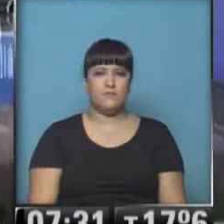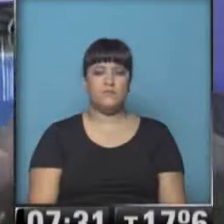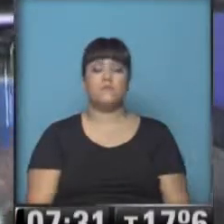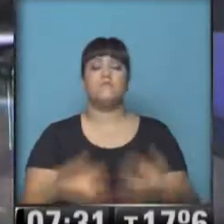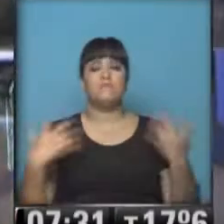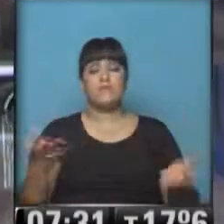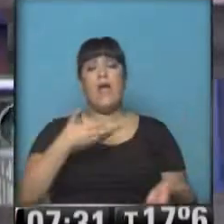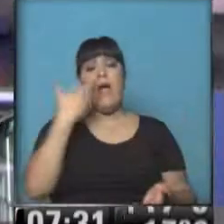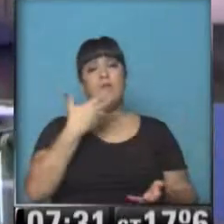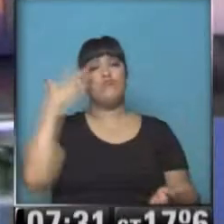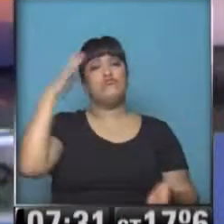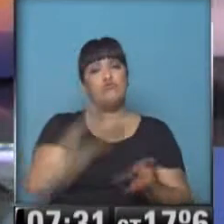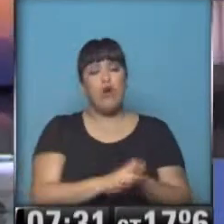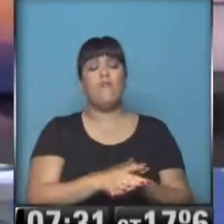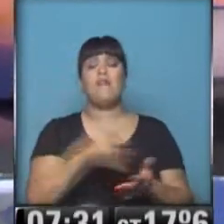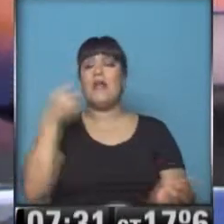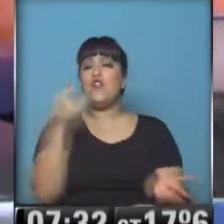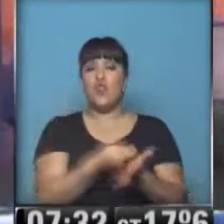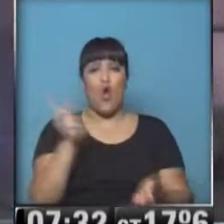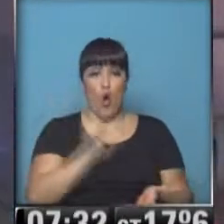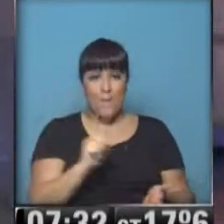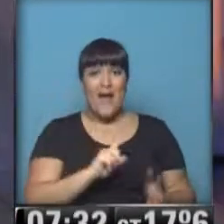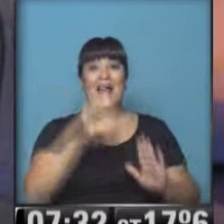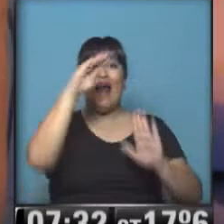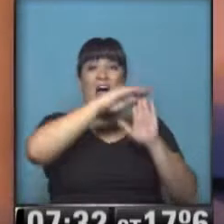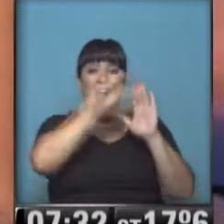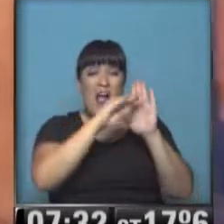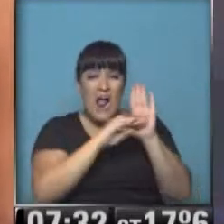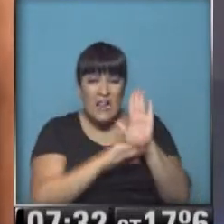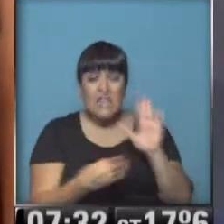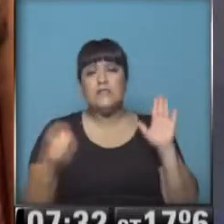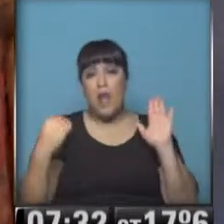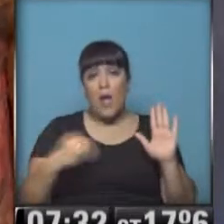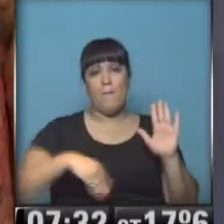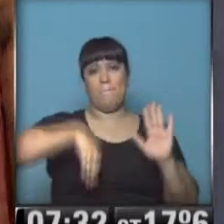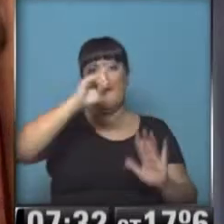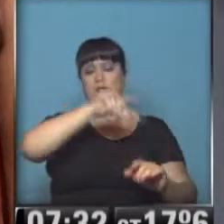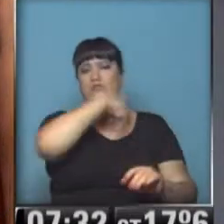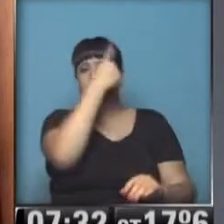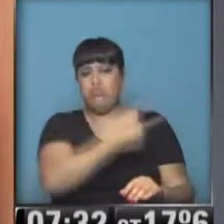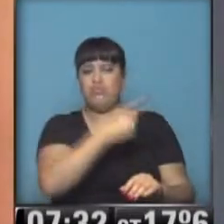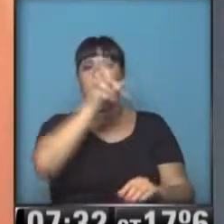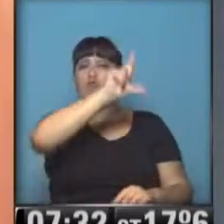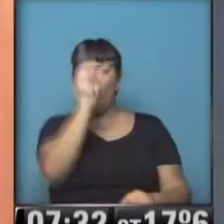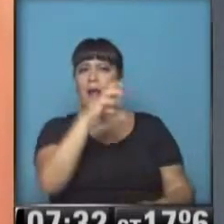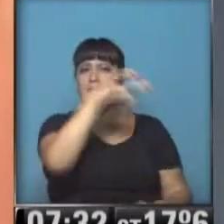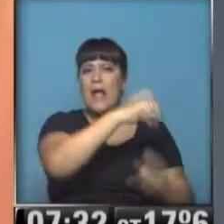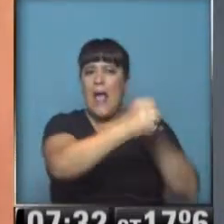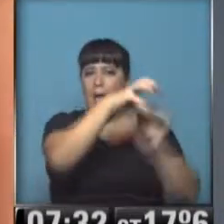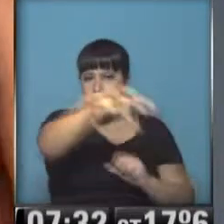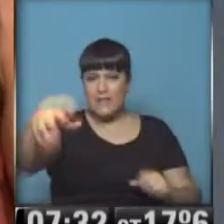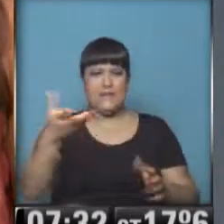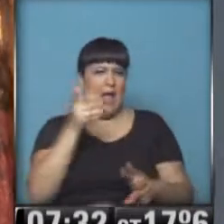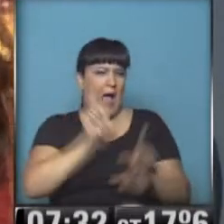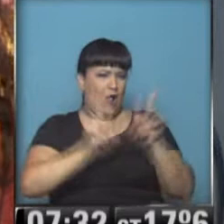Bueno, hablamos de esa evasión millonaria en una lista en donde aparecen las compañías más grandes de todo el país. Bueno, ya nombramos